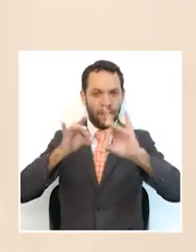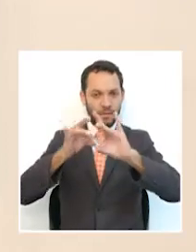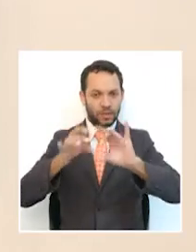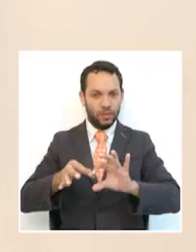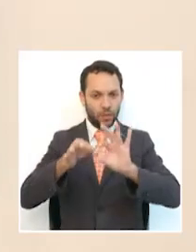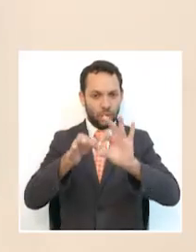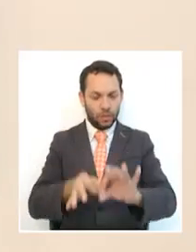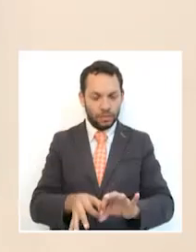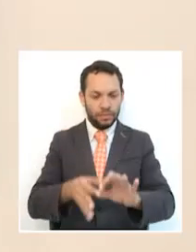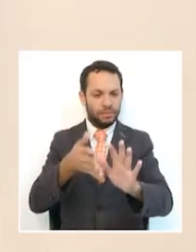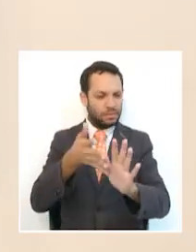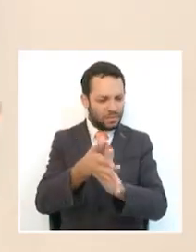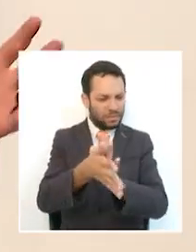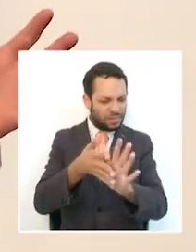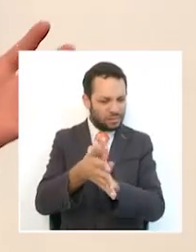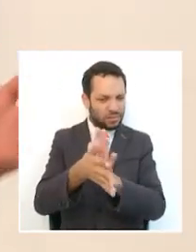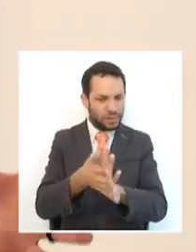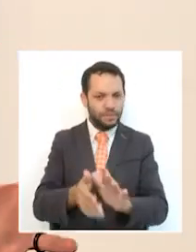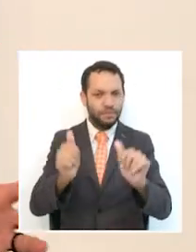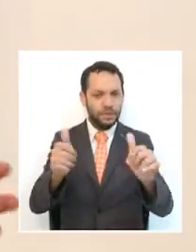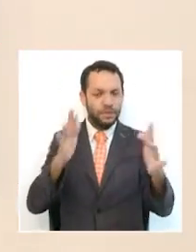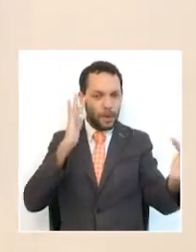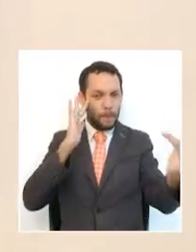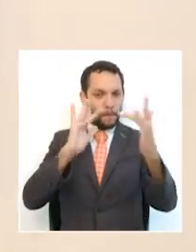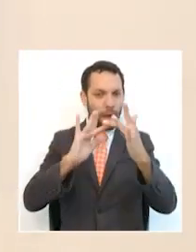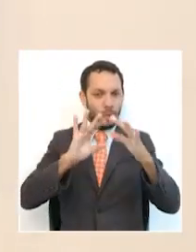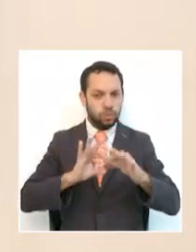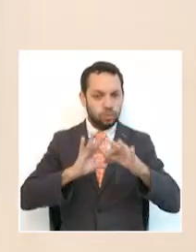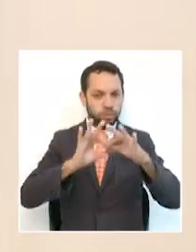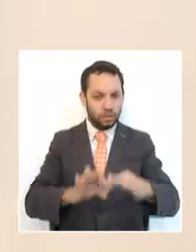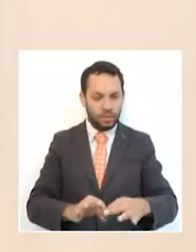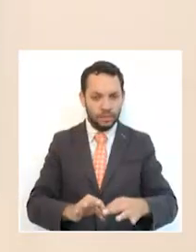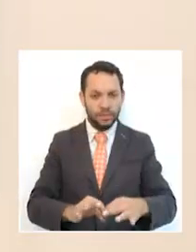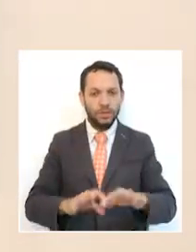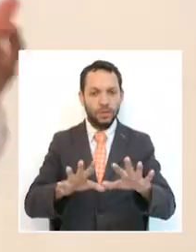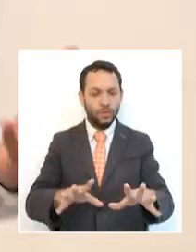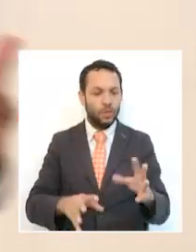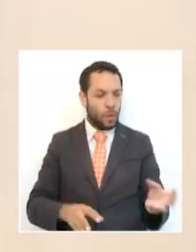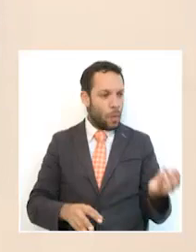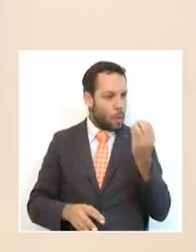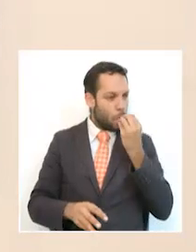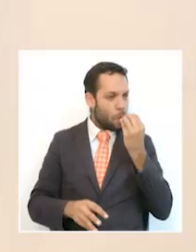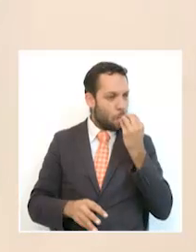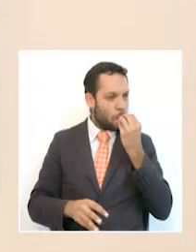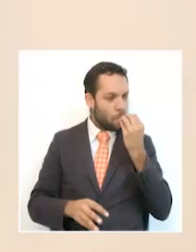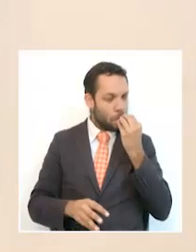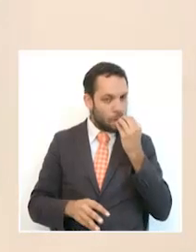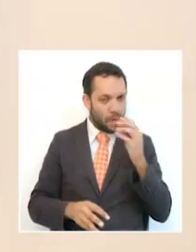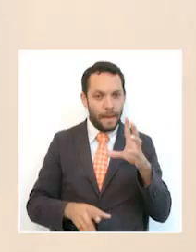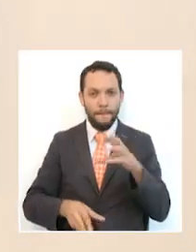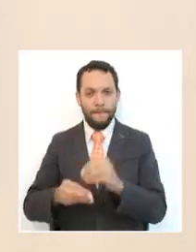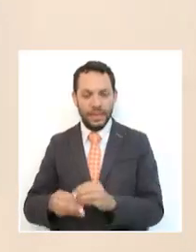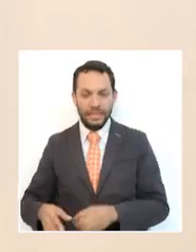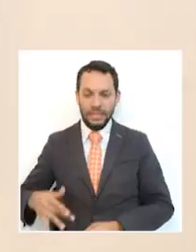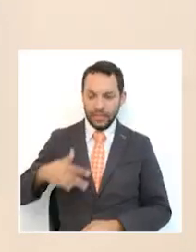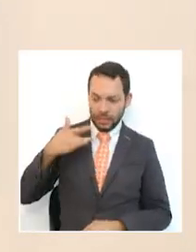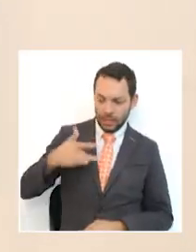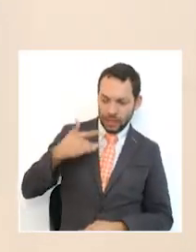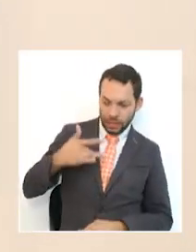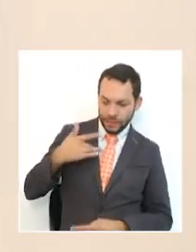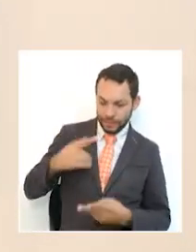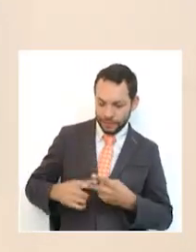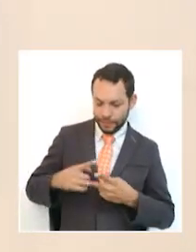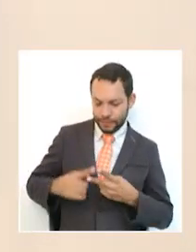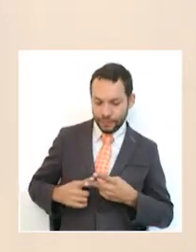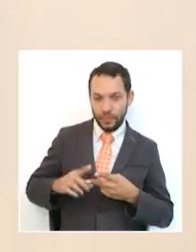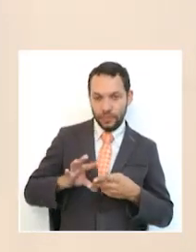ayurveda habla mucho de esa conexión entre alimento tanto físico con la comida como la parte emocional y espiritual es es